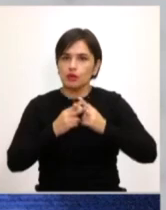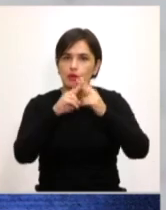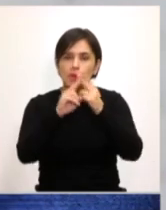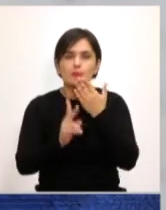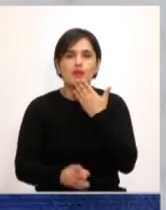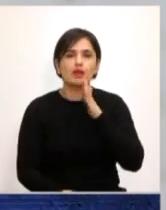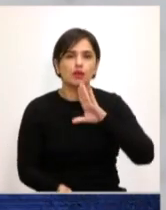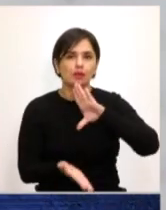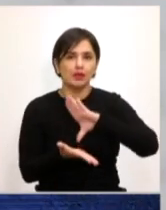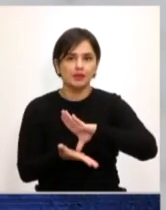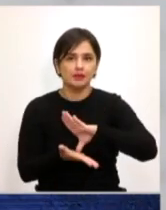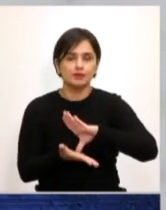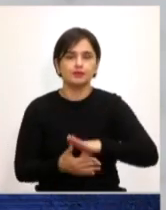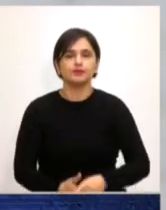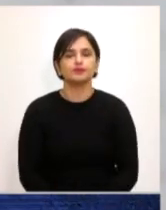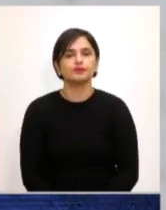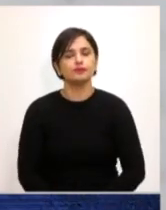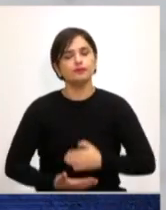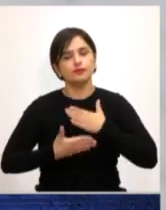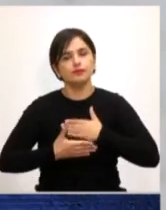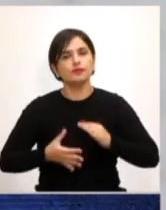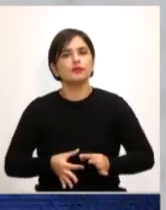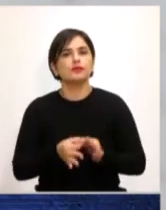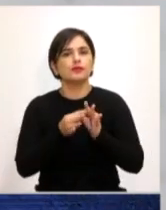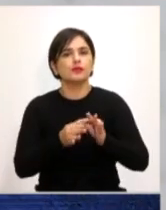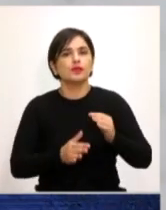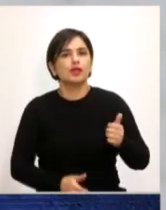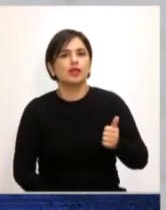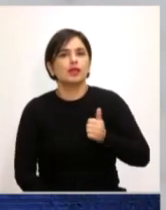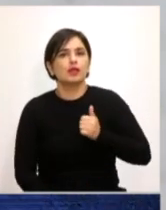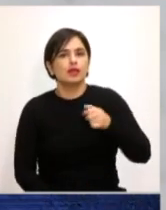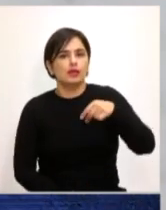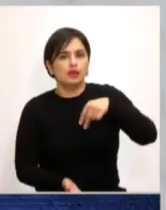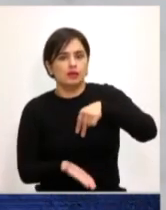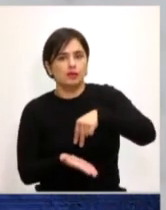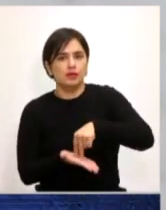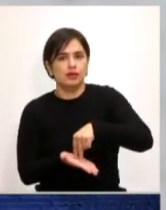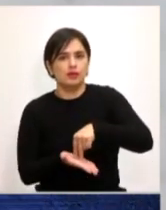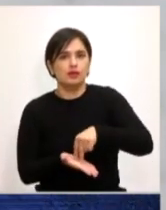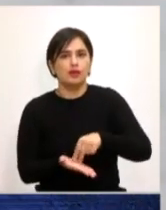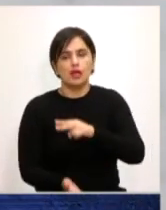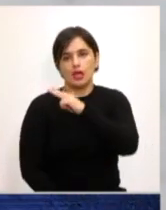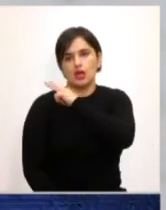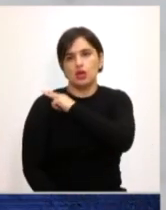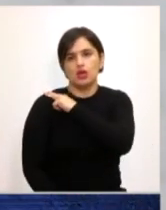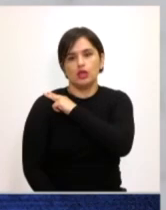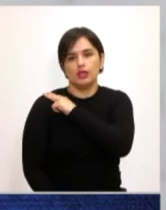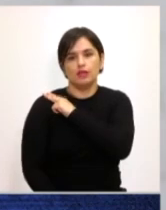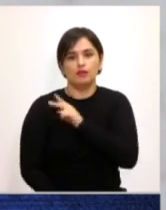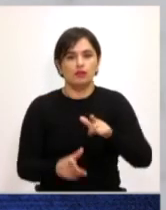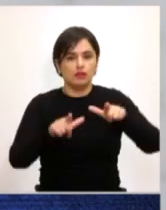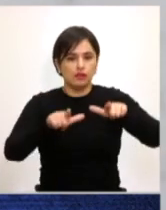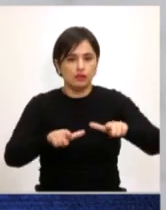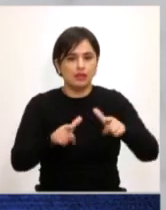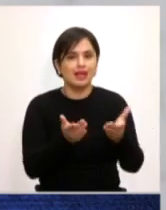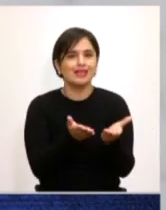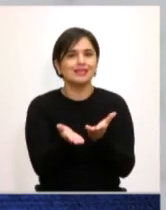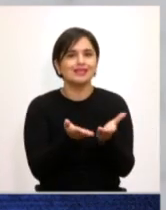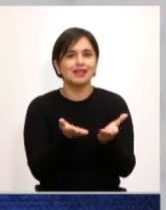país. Quiero agradecer la presencia en este salón de los jefes de unidad y servicios del